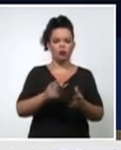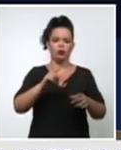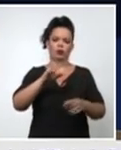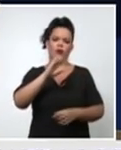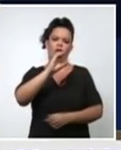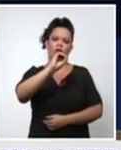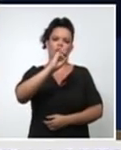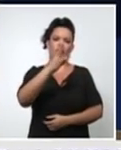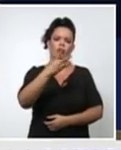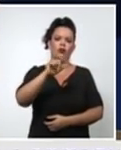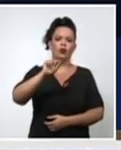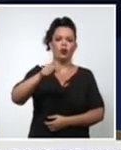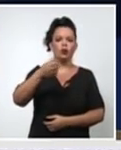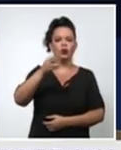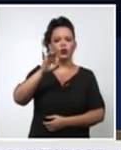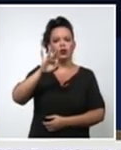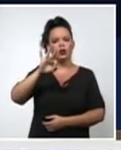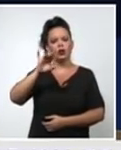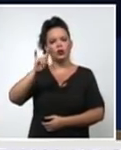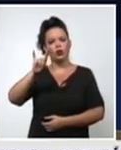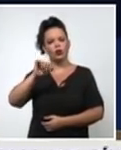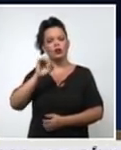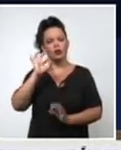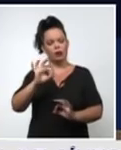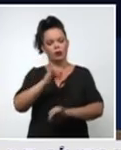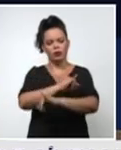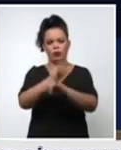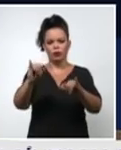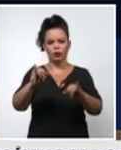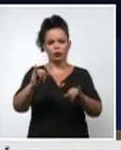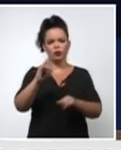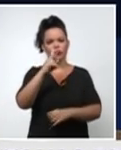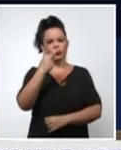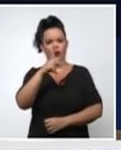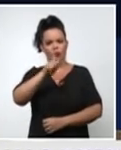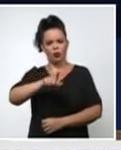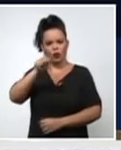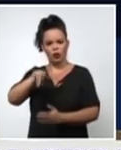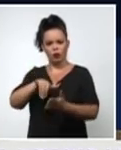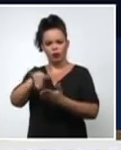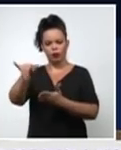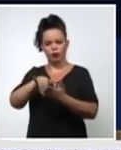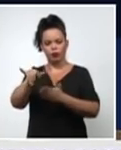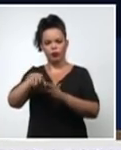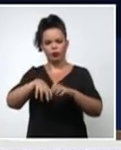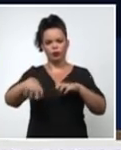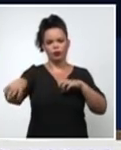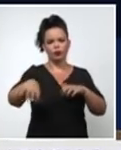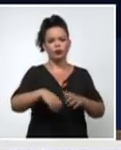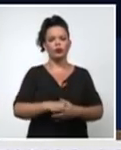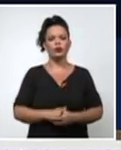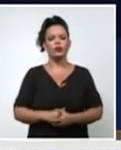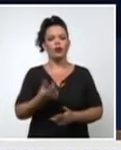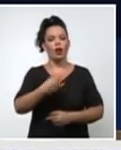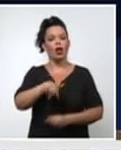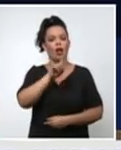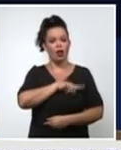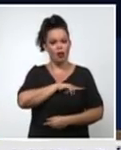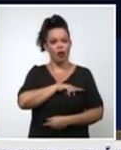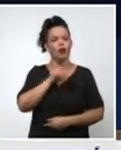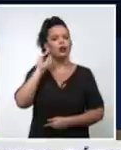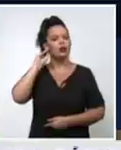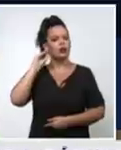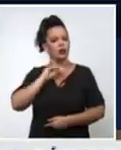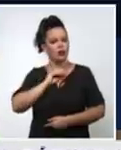Siempre mencionamos las 2 personas que se evacuaron. Ayer, aunque no superamos la cifra de casos